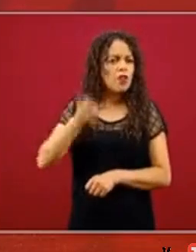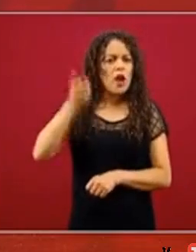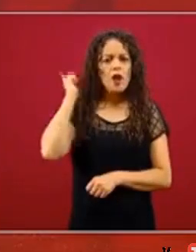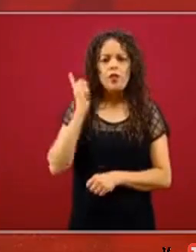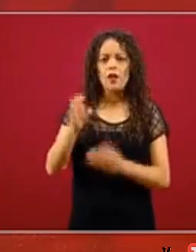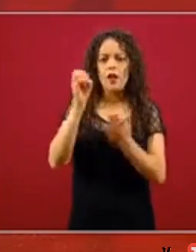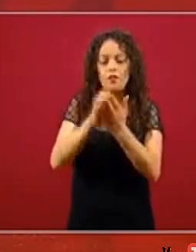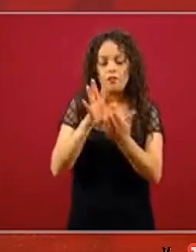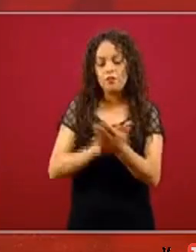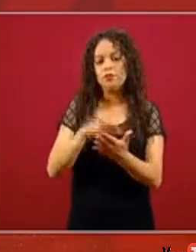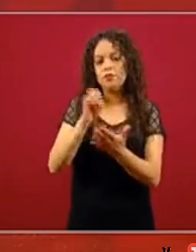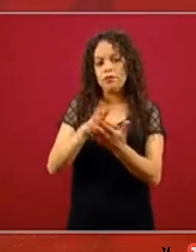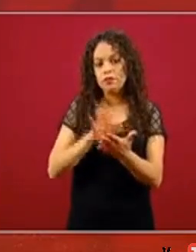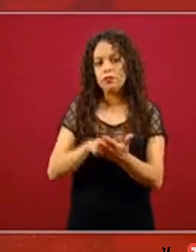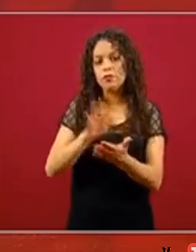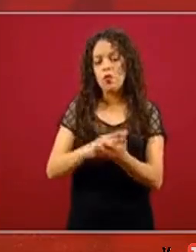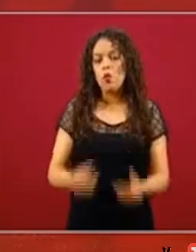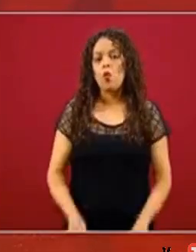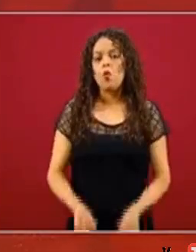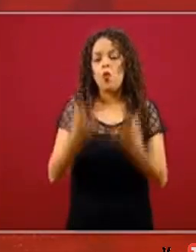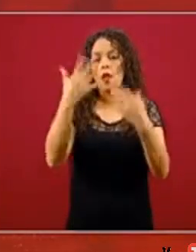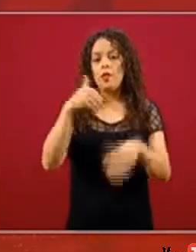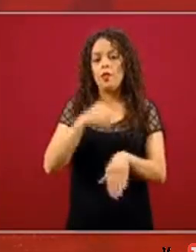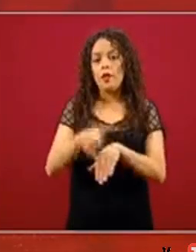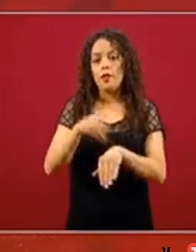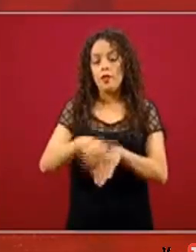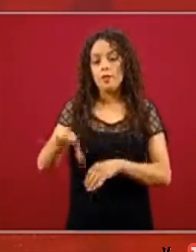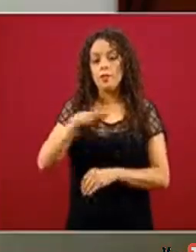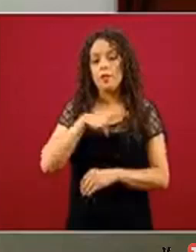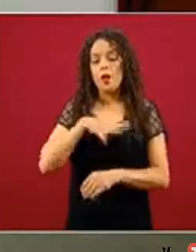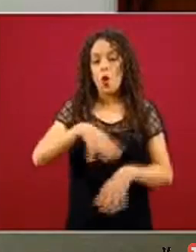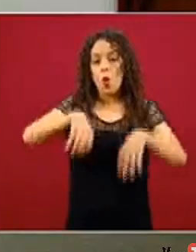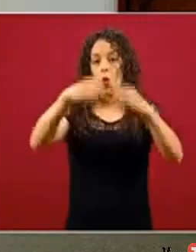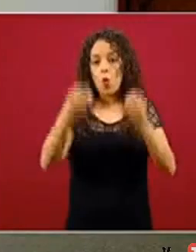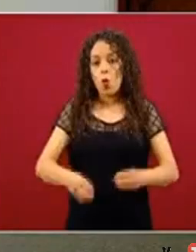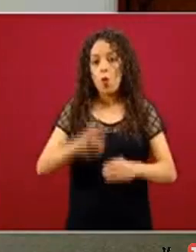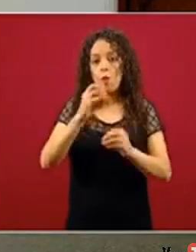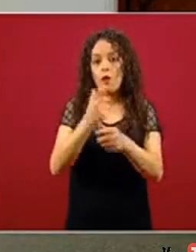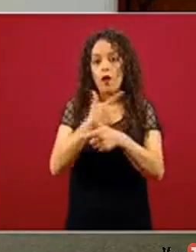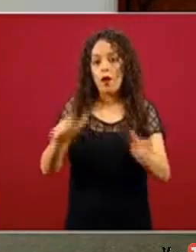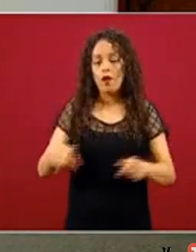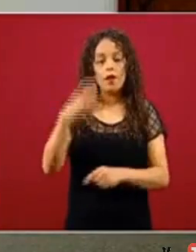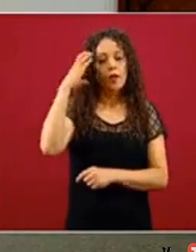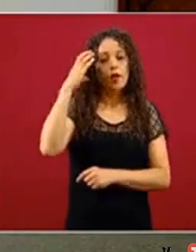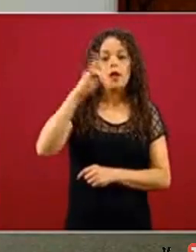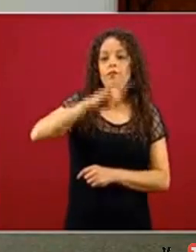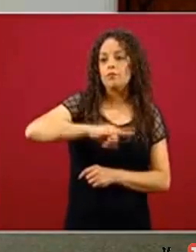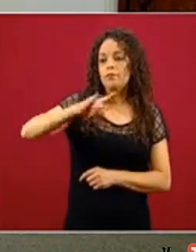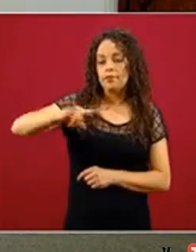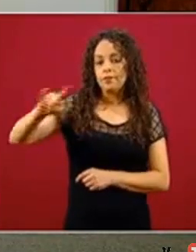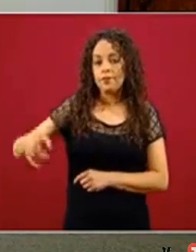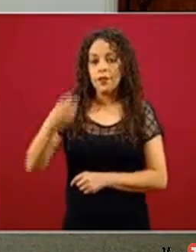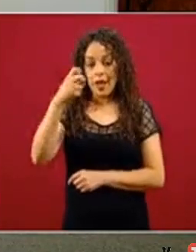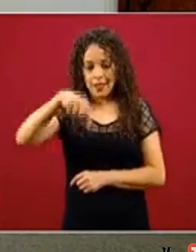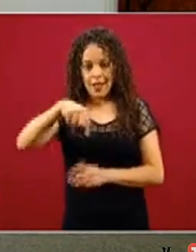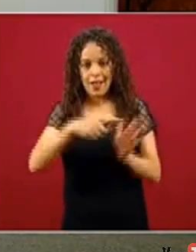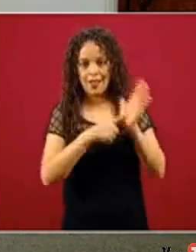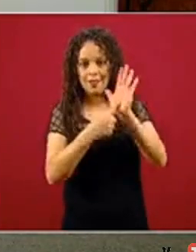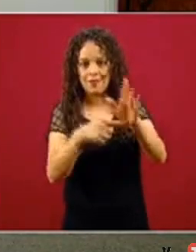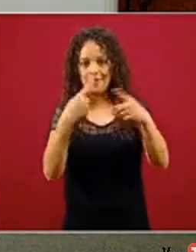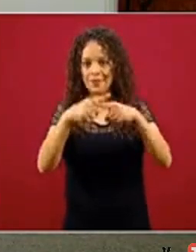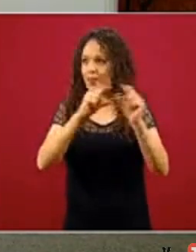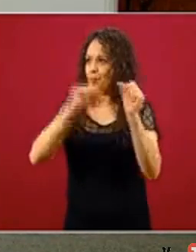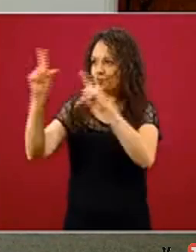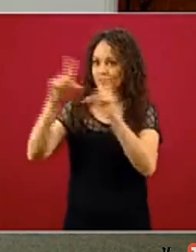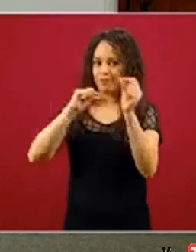ocupación de las distintas camas, y esa es la otra información que presentamos aquí. A veces hay retrasos por distintas